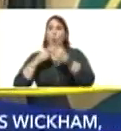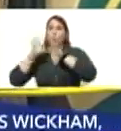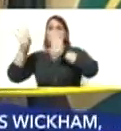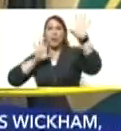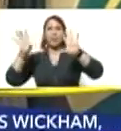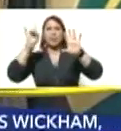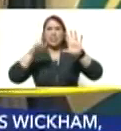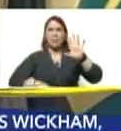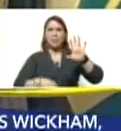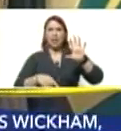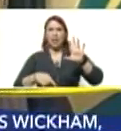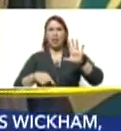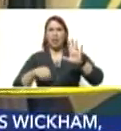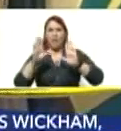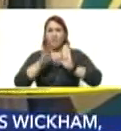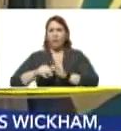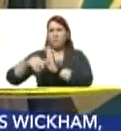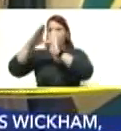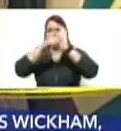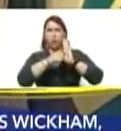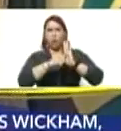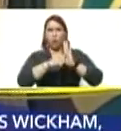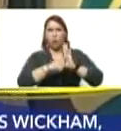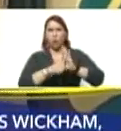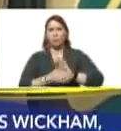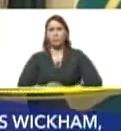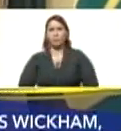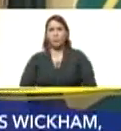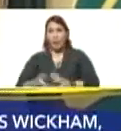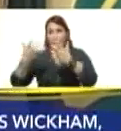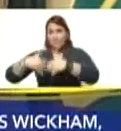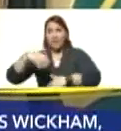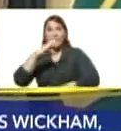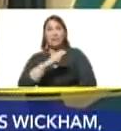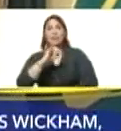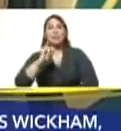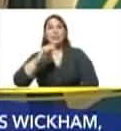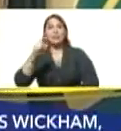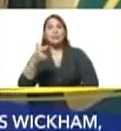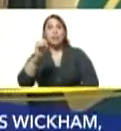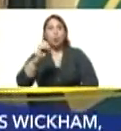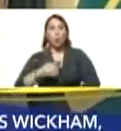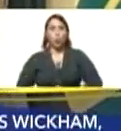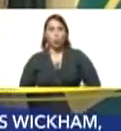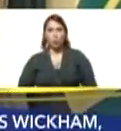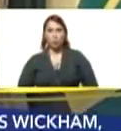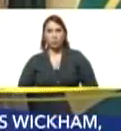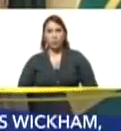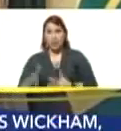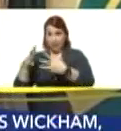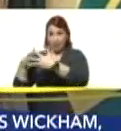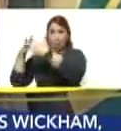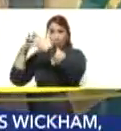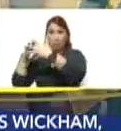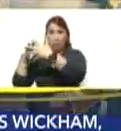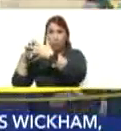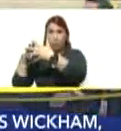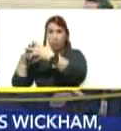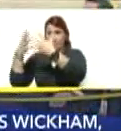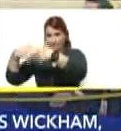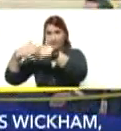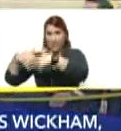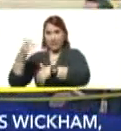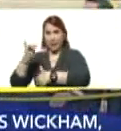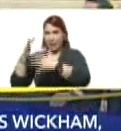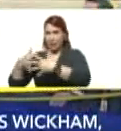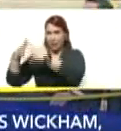expropiación ilegal, secuestro y robo de la empresa Citgo en los Estados Unidos, que tiene más